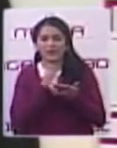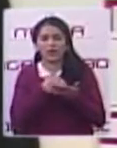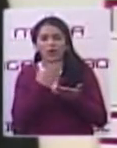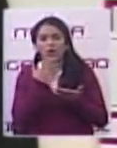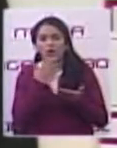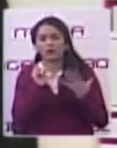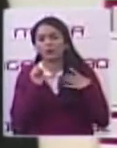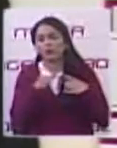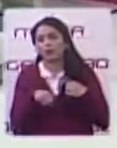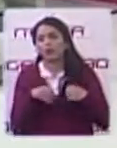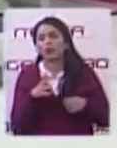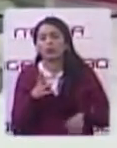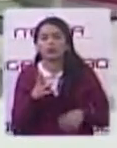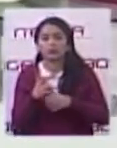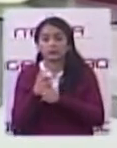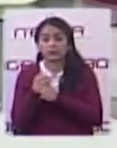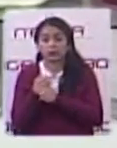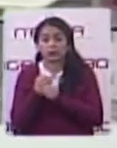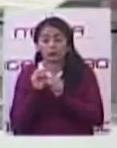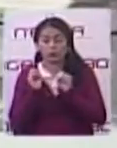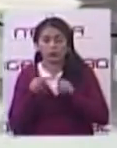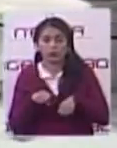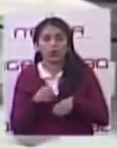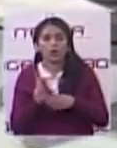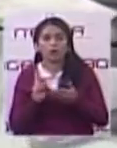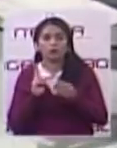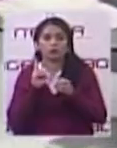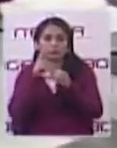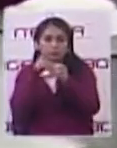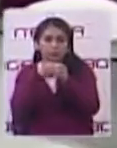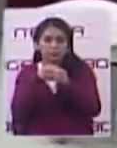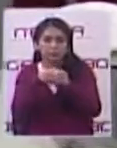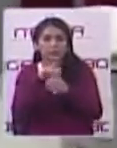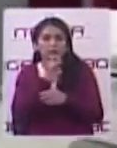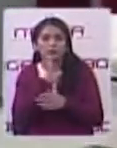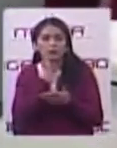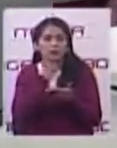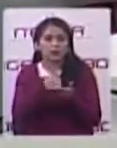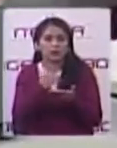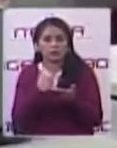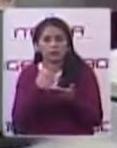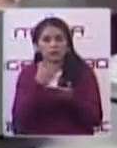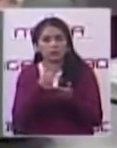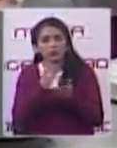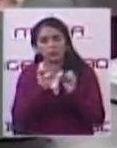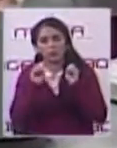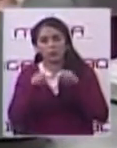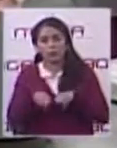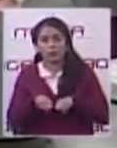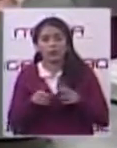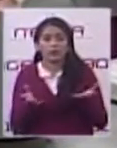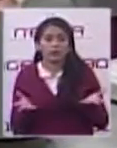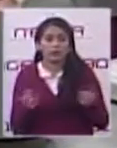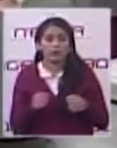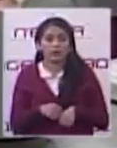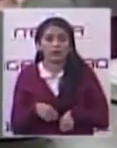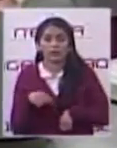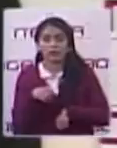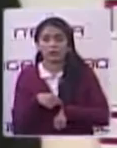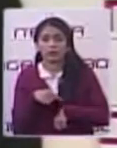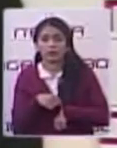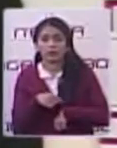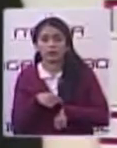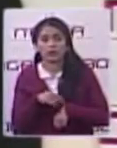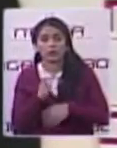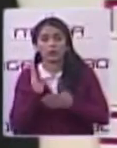social, uno tiene libertad de entrar o salir del país como desee, no hay un requisito en términos de tiempo que tiene que estar